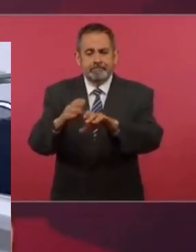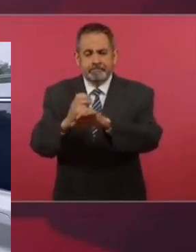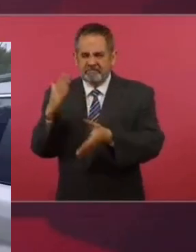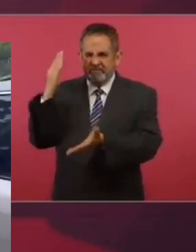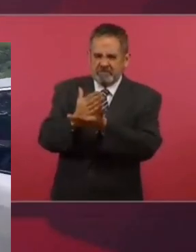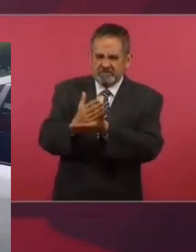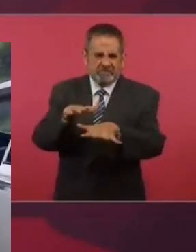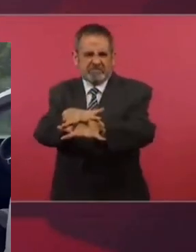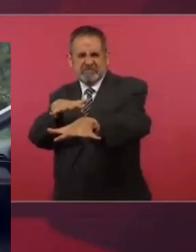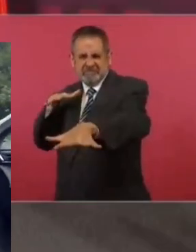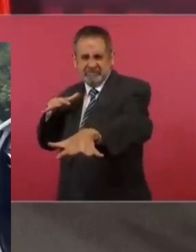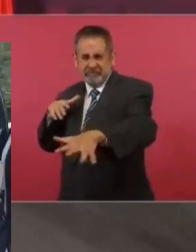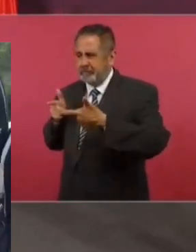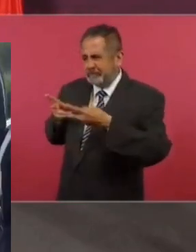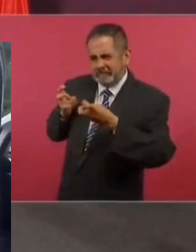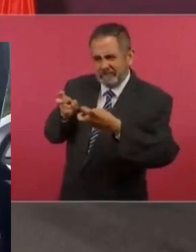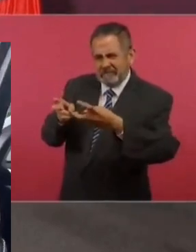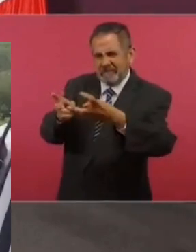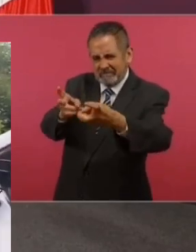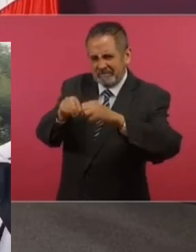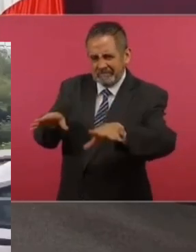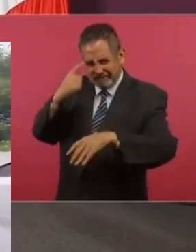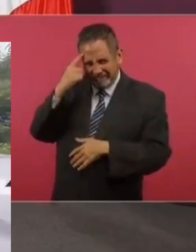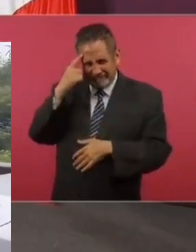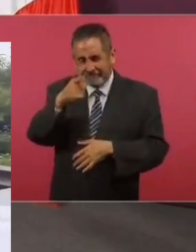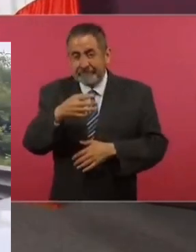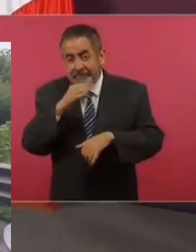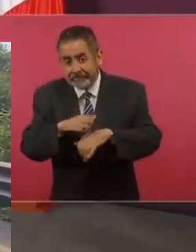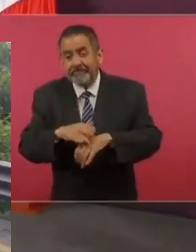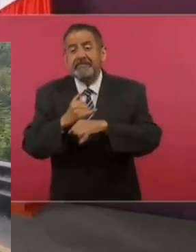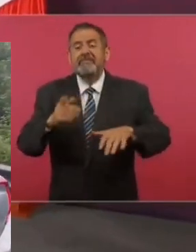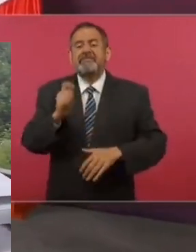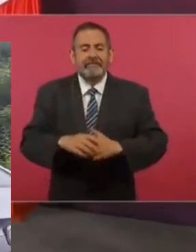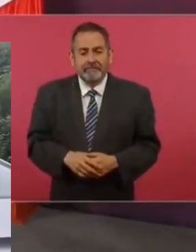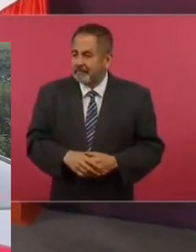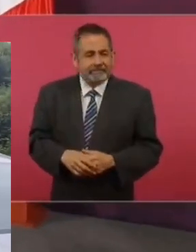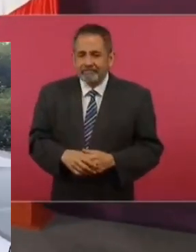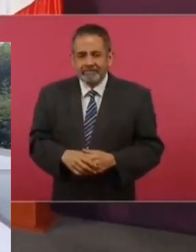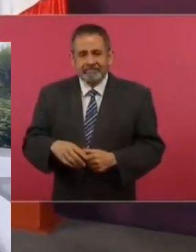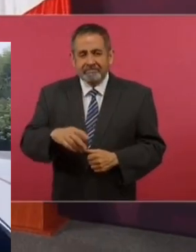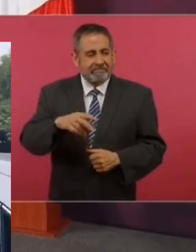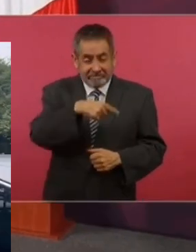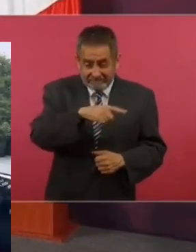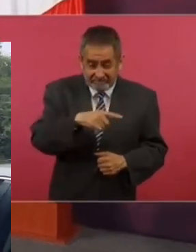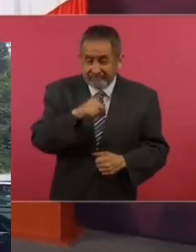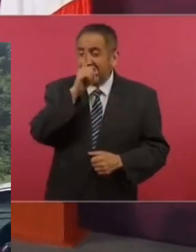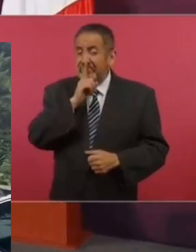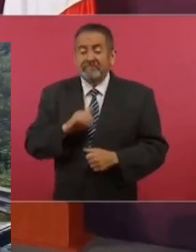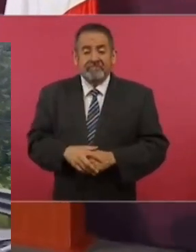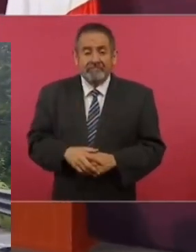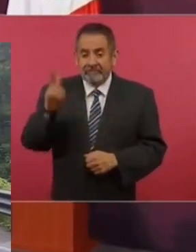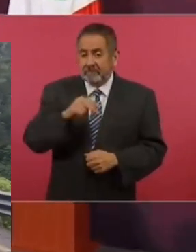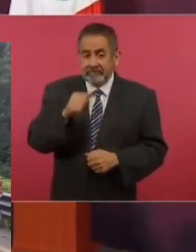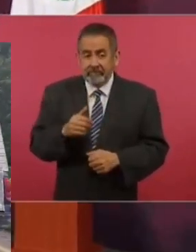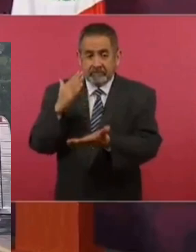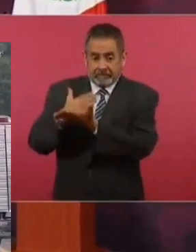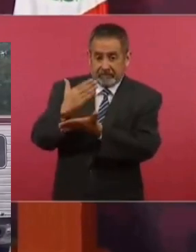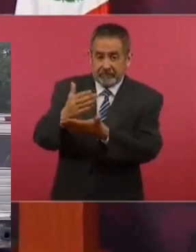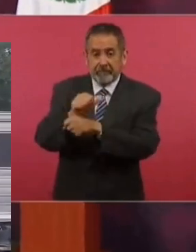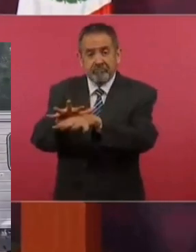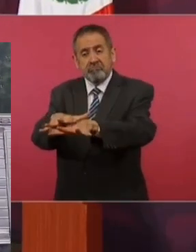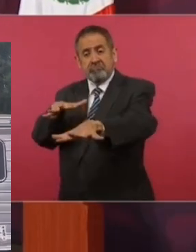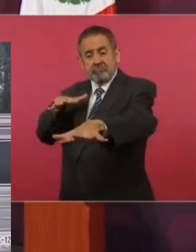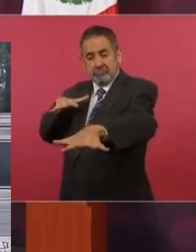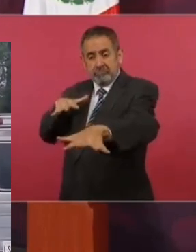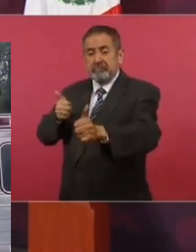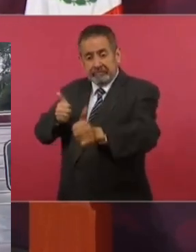asaltar en Veracruz? Sí, pues sí, es que estuvo muy difundido. Pues fíjense que tenemos información que no fueron ciertos. Los bloqueos.